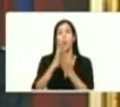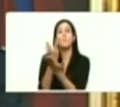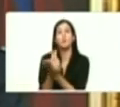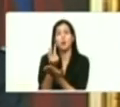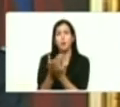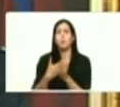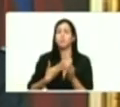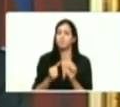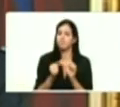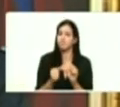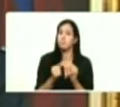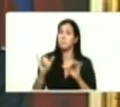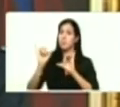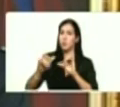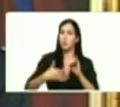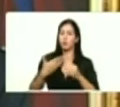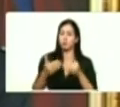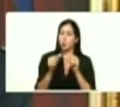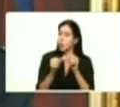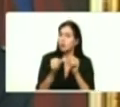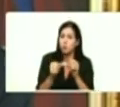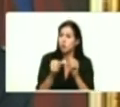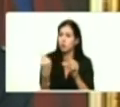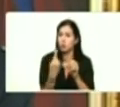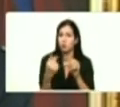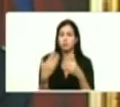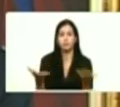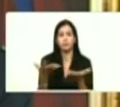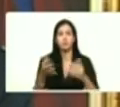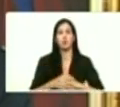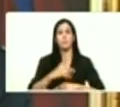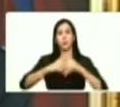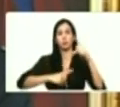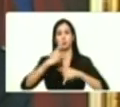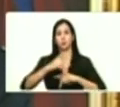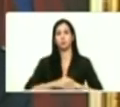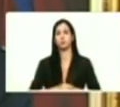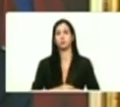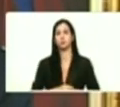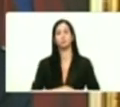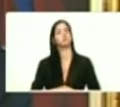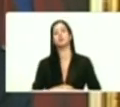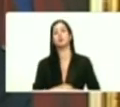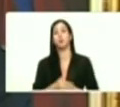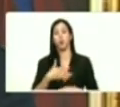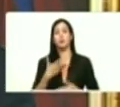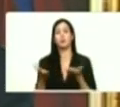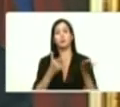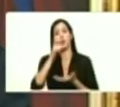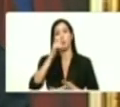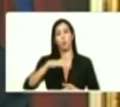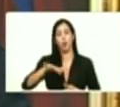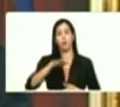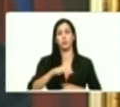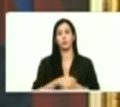sustentables y tengan el carácter productivo y rindan el servicio al pueblo